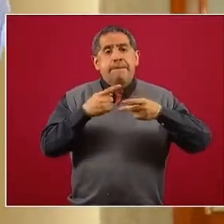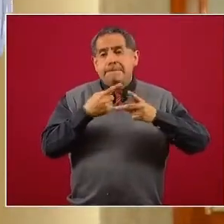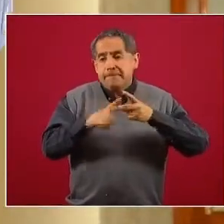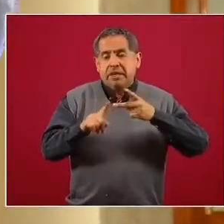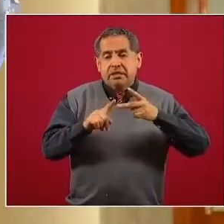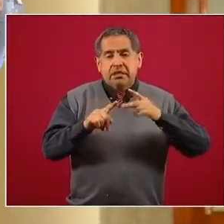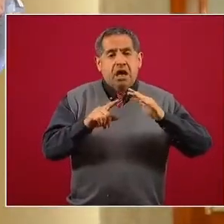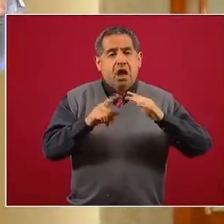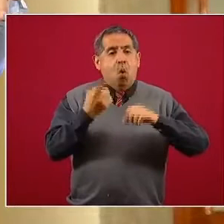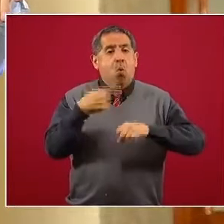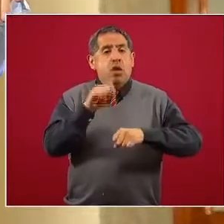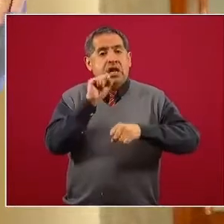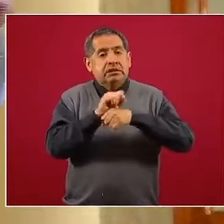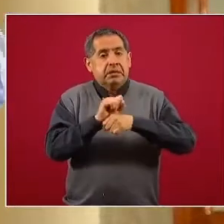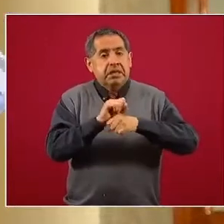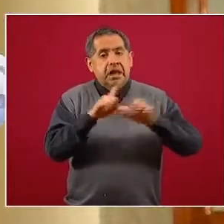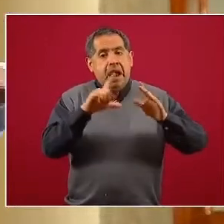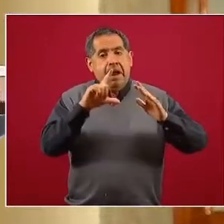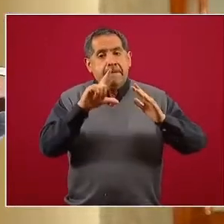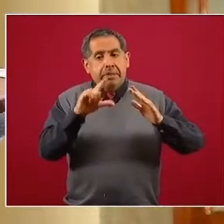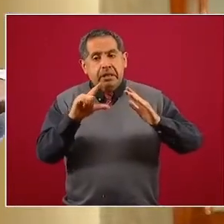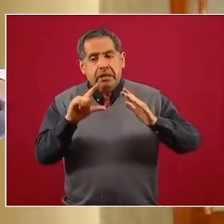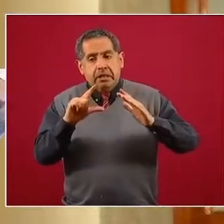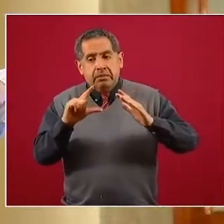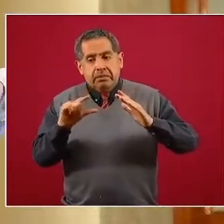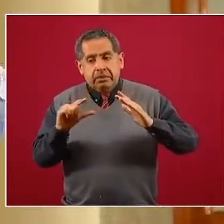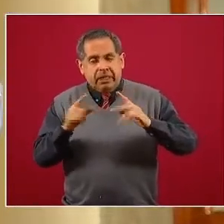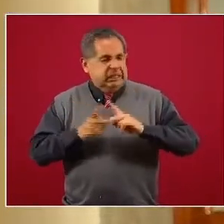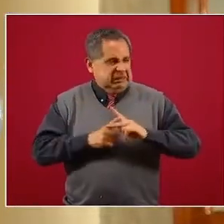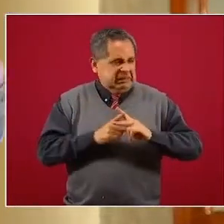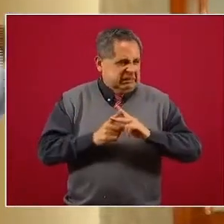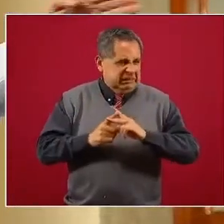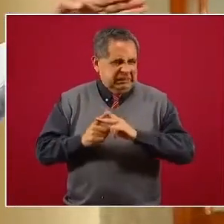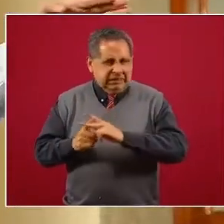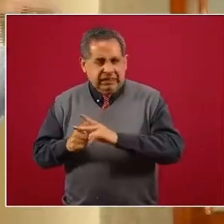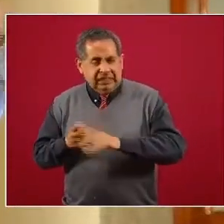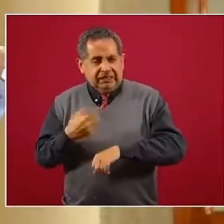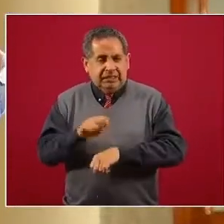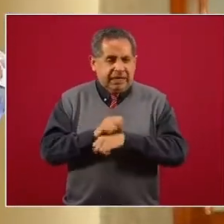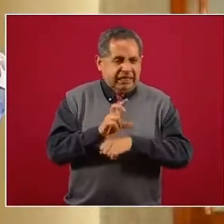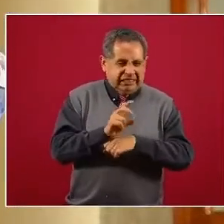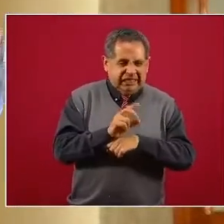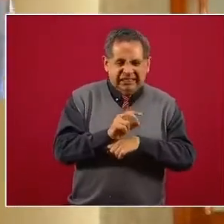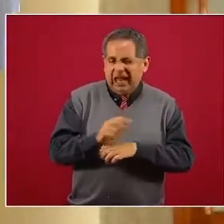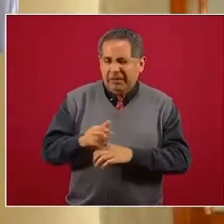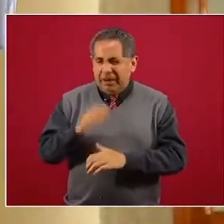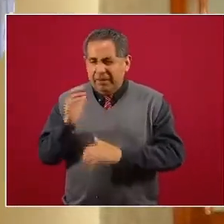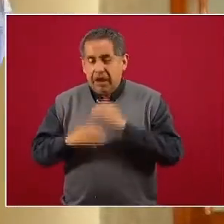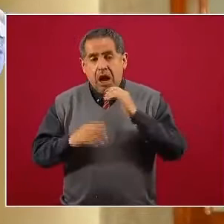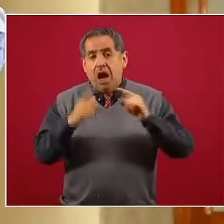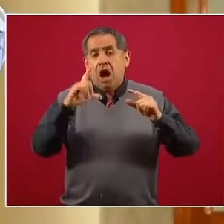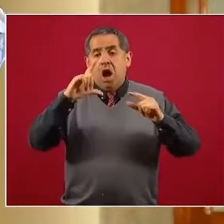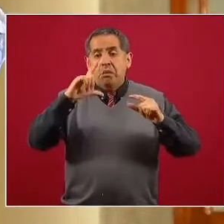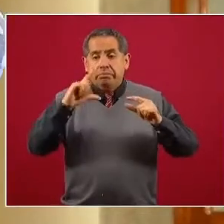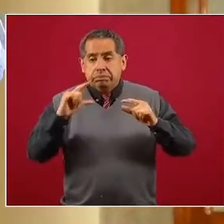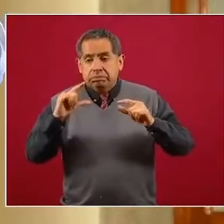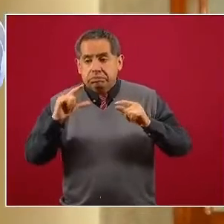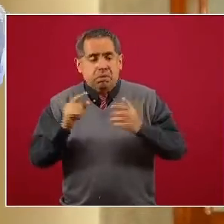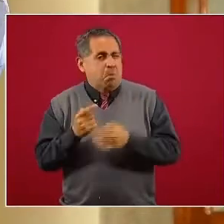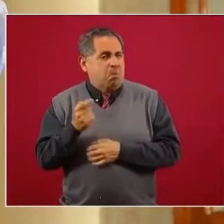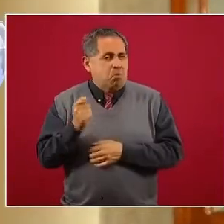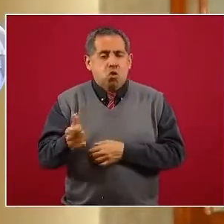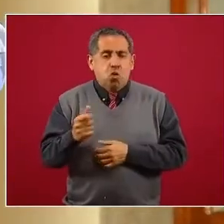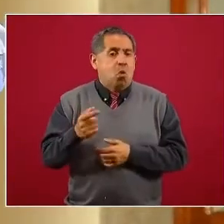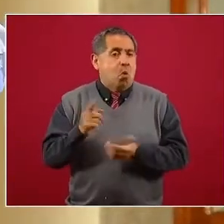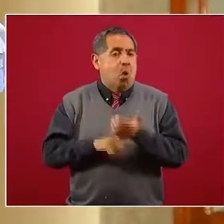menos una semana, sobre todo que estamos graficando la 30 y que estamos prácticamente ya cerrando esta semana, tenemos ya un descenso de al